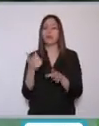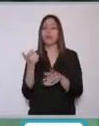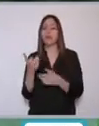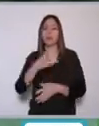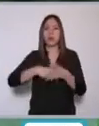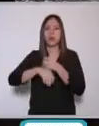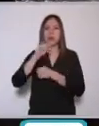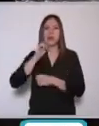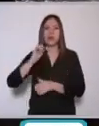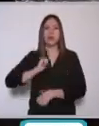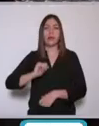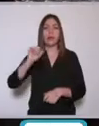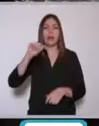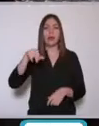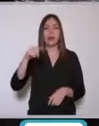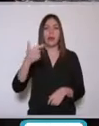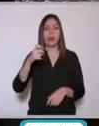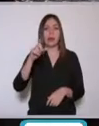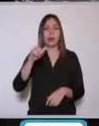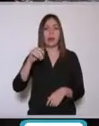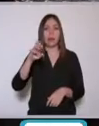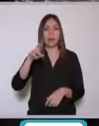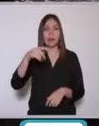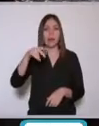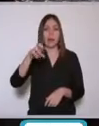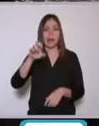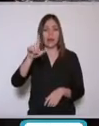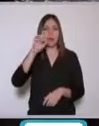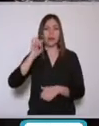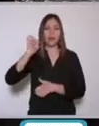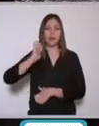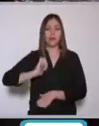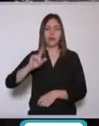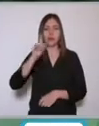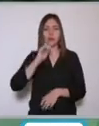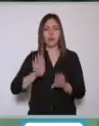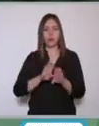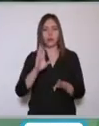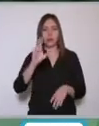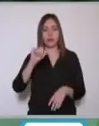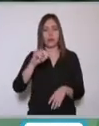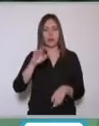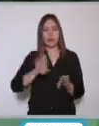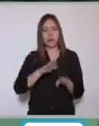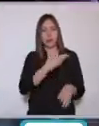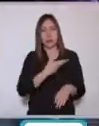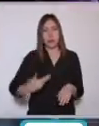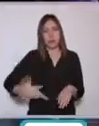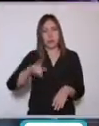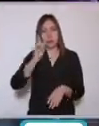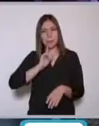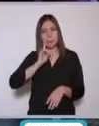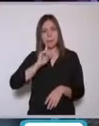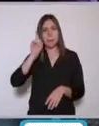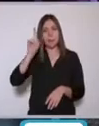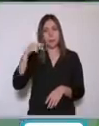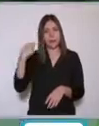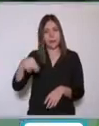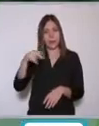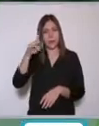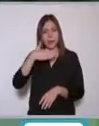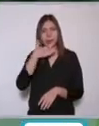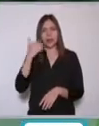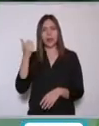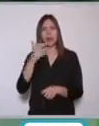canciller Angela Merkel, que este sería su cuarto mandato en caso de lograr una coalición o de lograr ya un arreglo. Y pues esto nos habla de